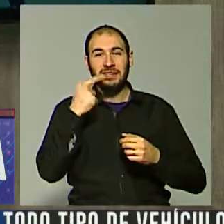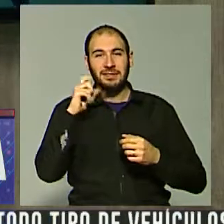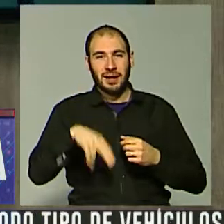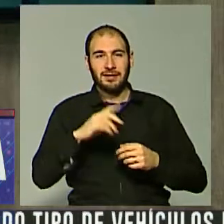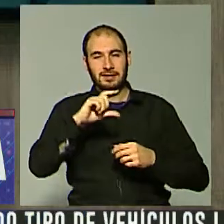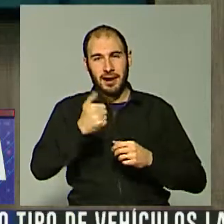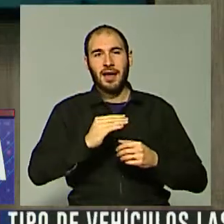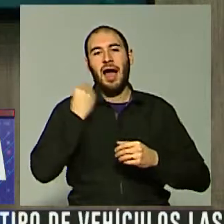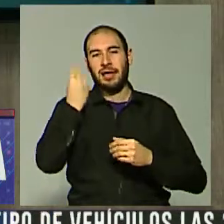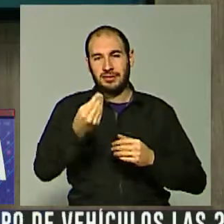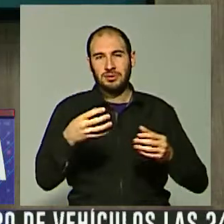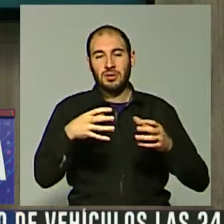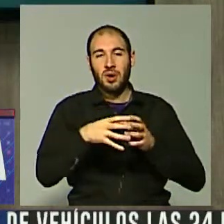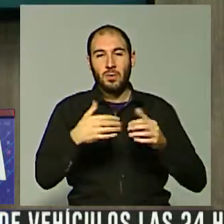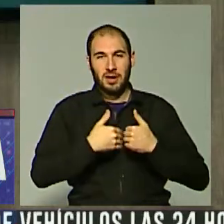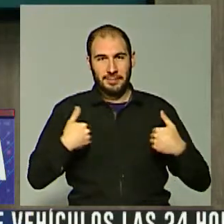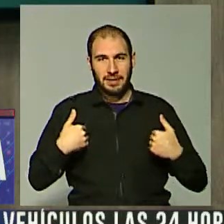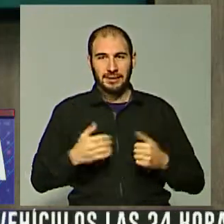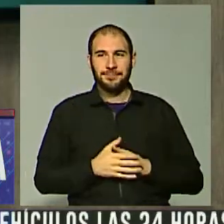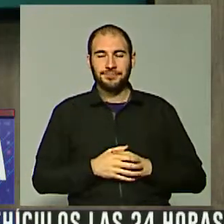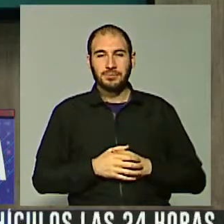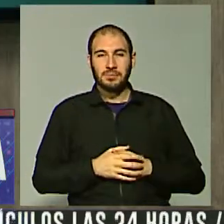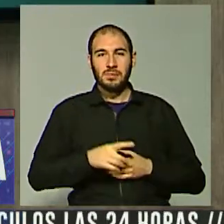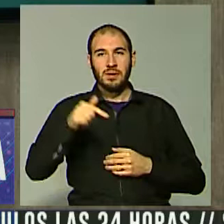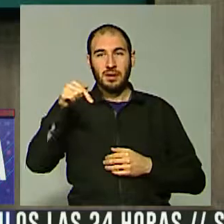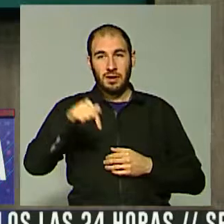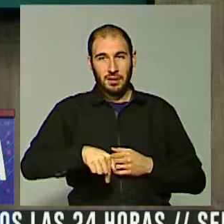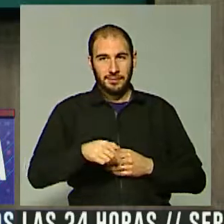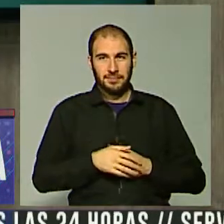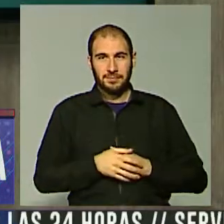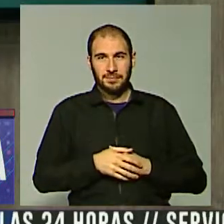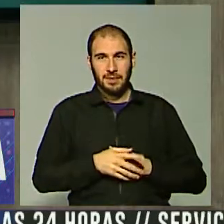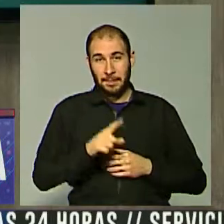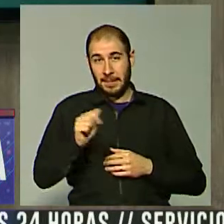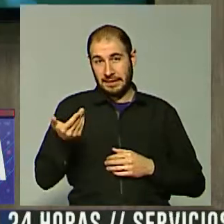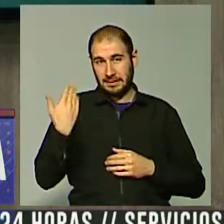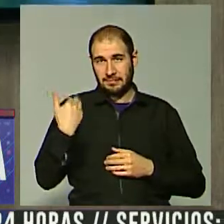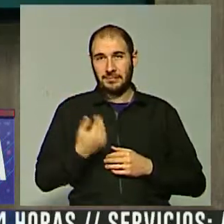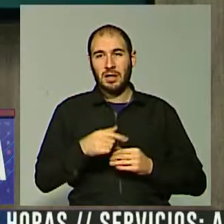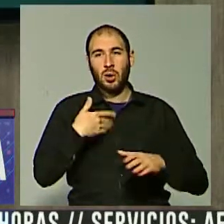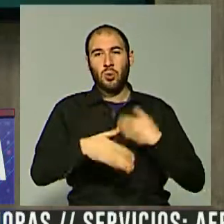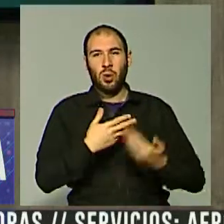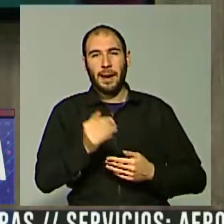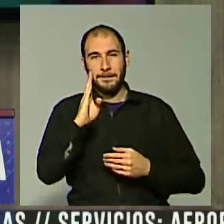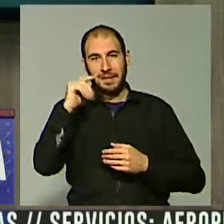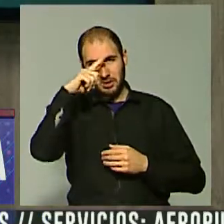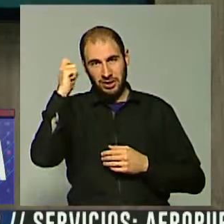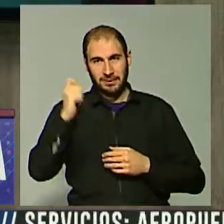significó el ascenso del equipo de Abaurre Alanís, que a partir de algunos meses va a estar jugando el B